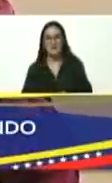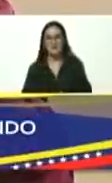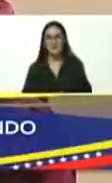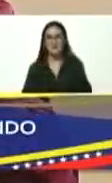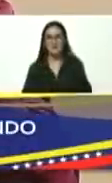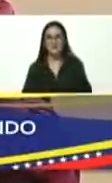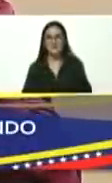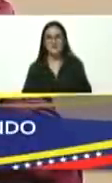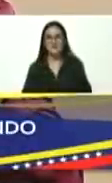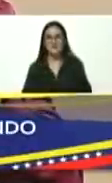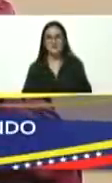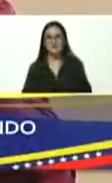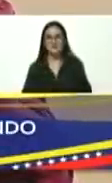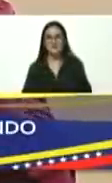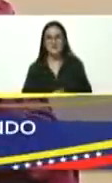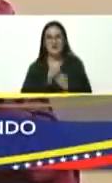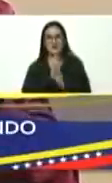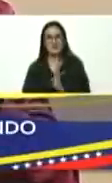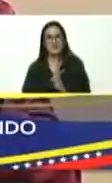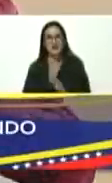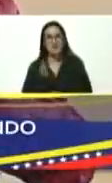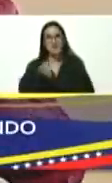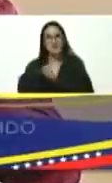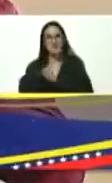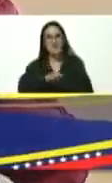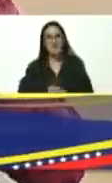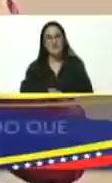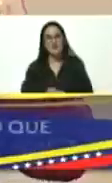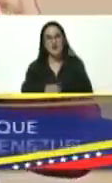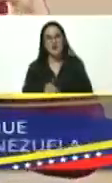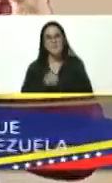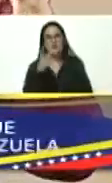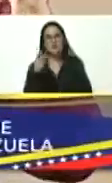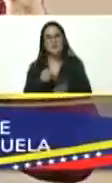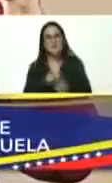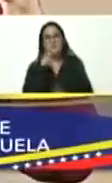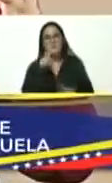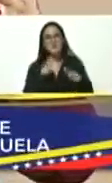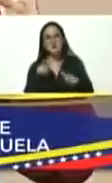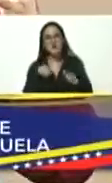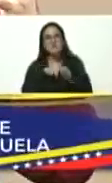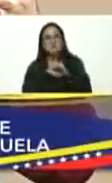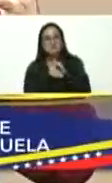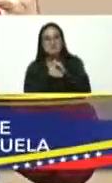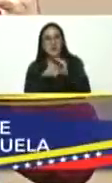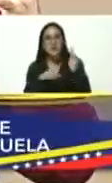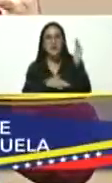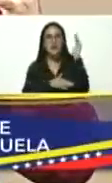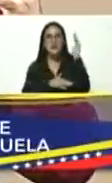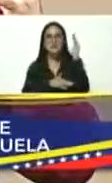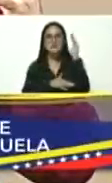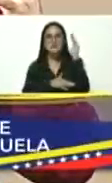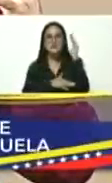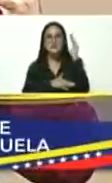desfile el funeral más de 2.000 personas metidos en una iglesia una abadía